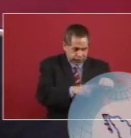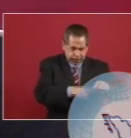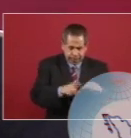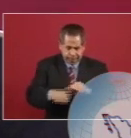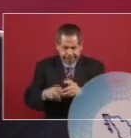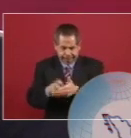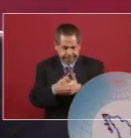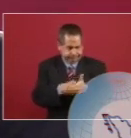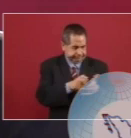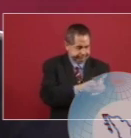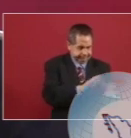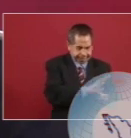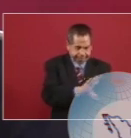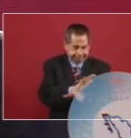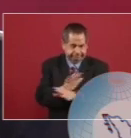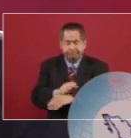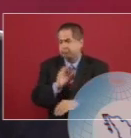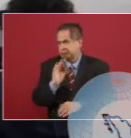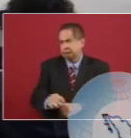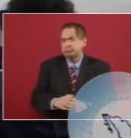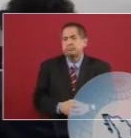renovación.